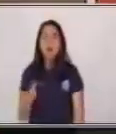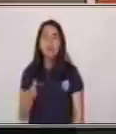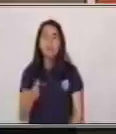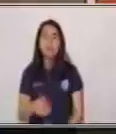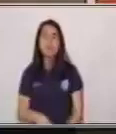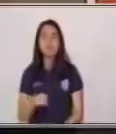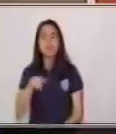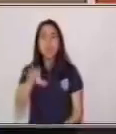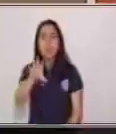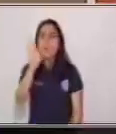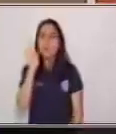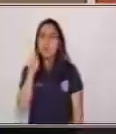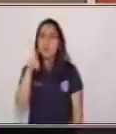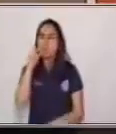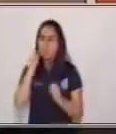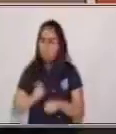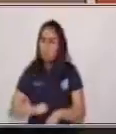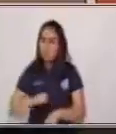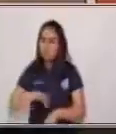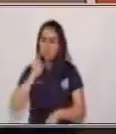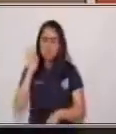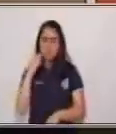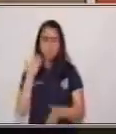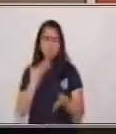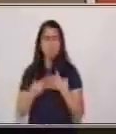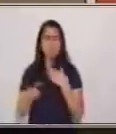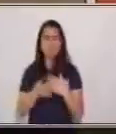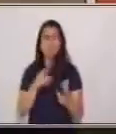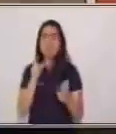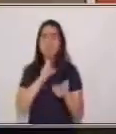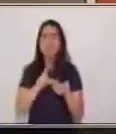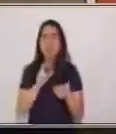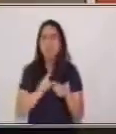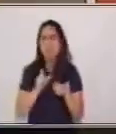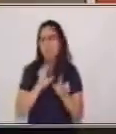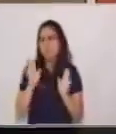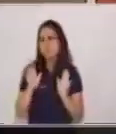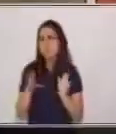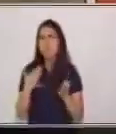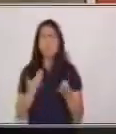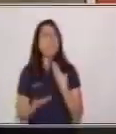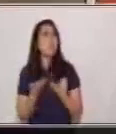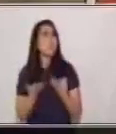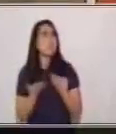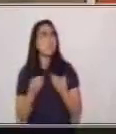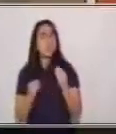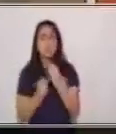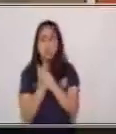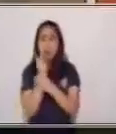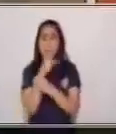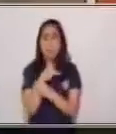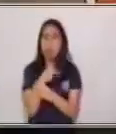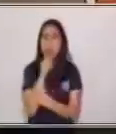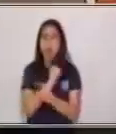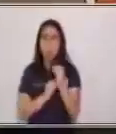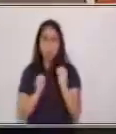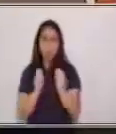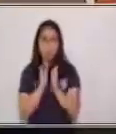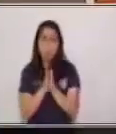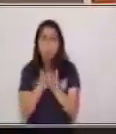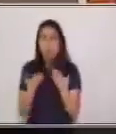cualquier objeto inerte que no tenga vida de tu casa. Puede ser una pared, una planta, tu cuaderno, tu